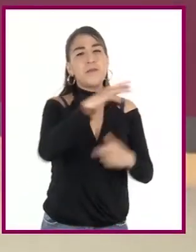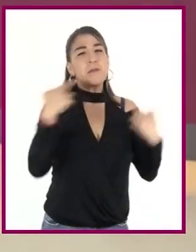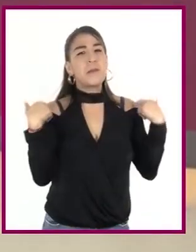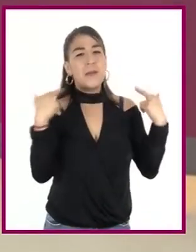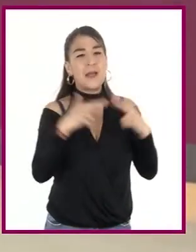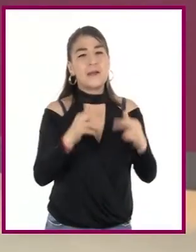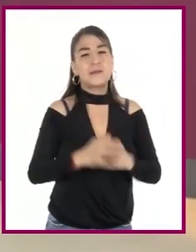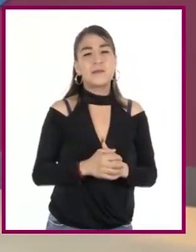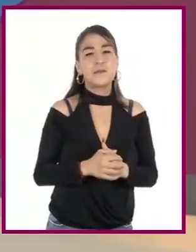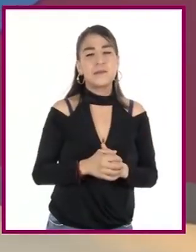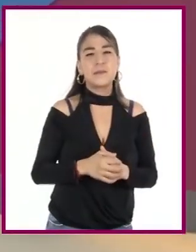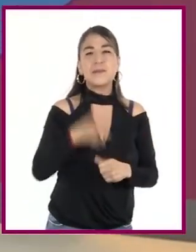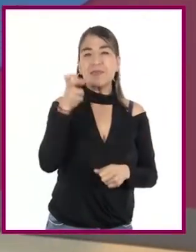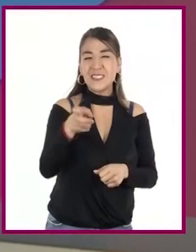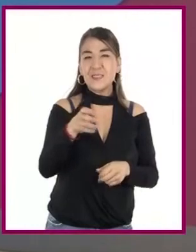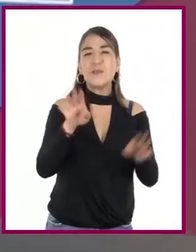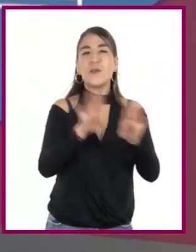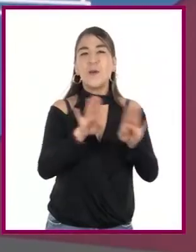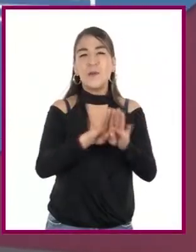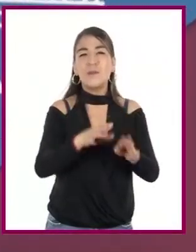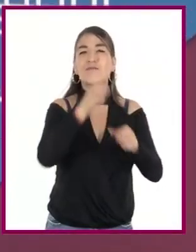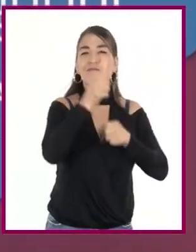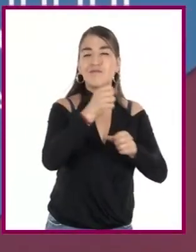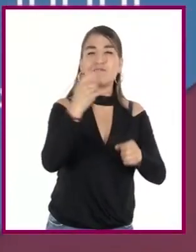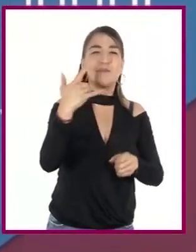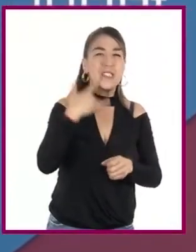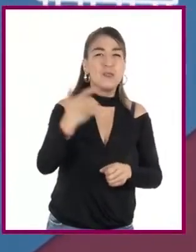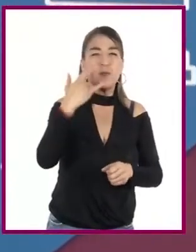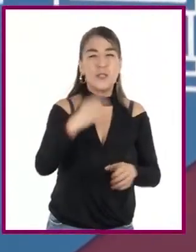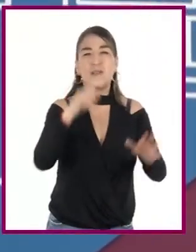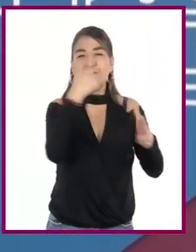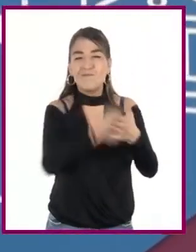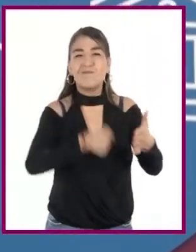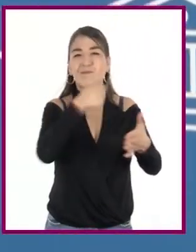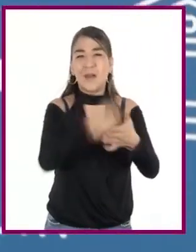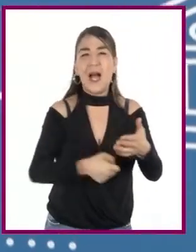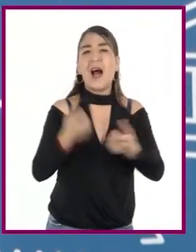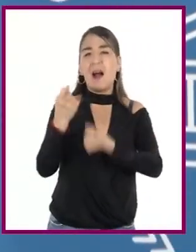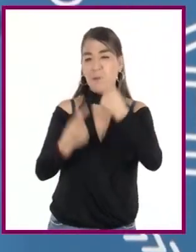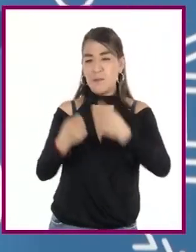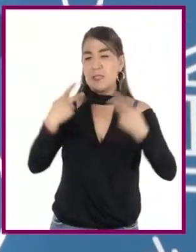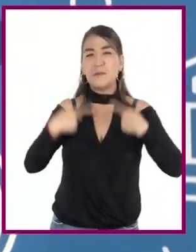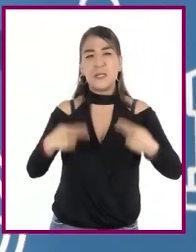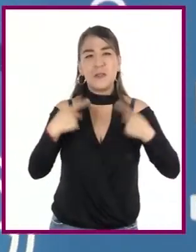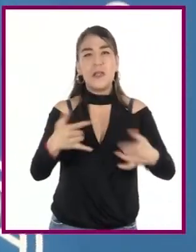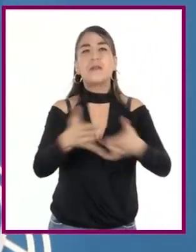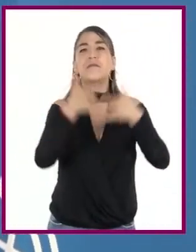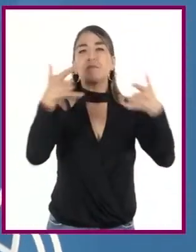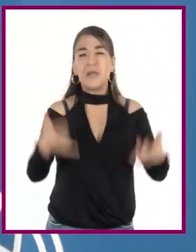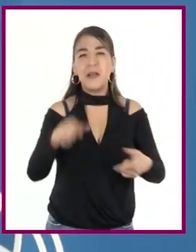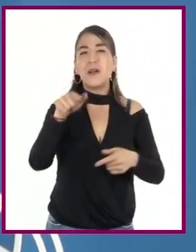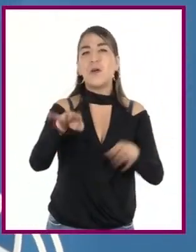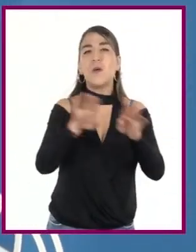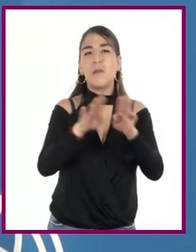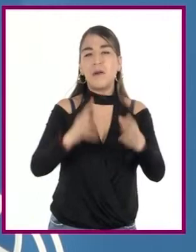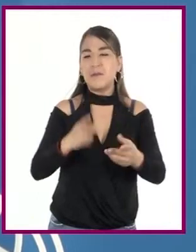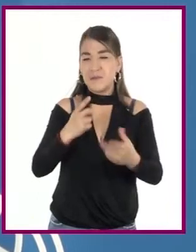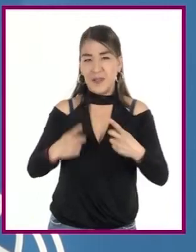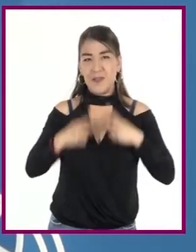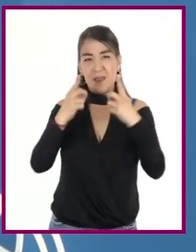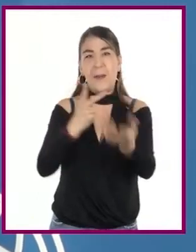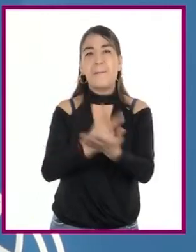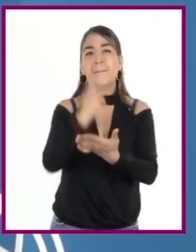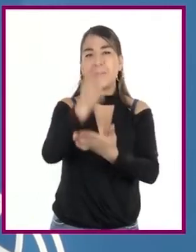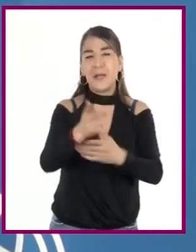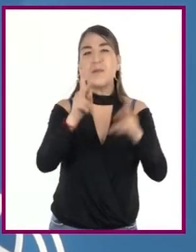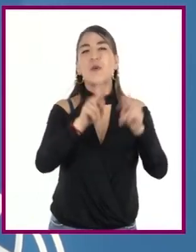Maestra, de esas luchas hay personas que a lo largo de la historia han recibido el Premio Nobel de la Paz por